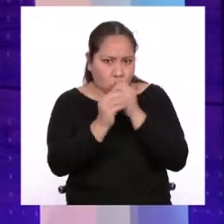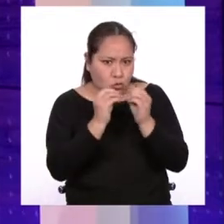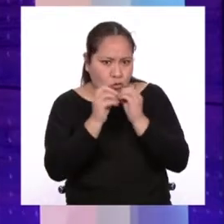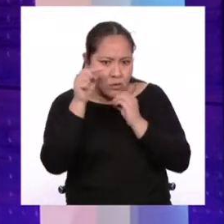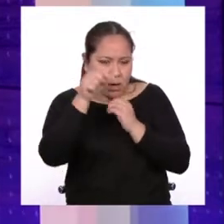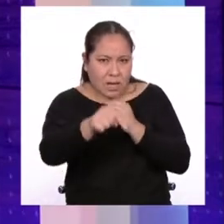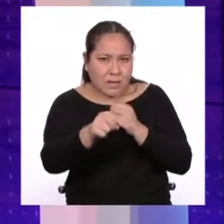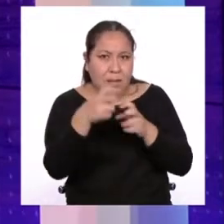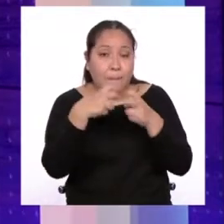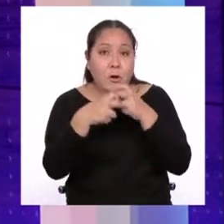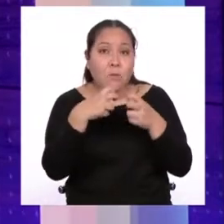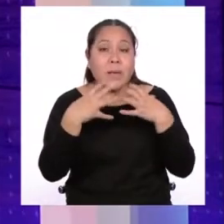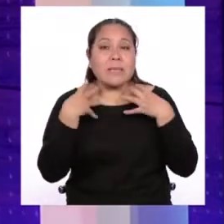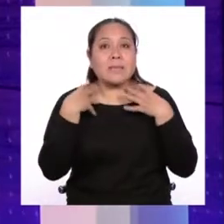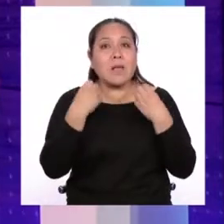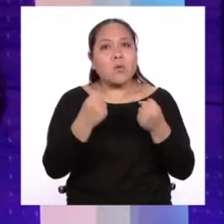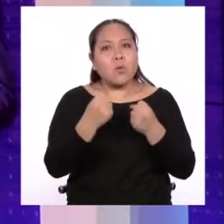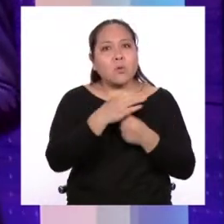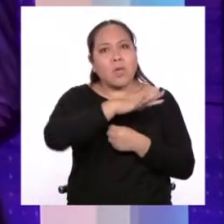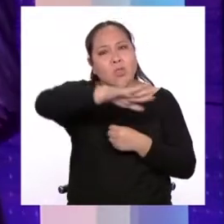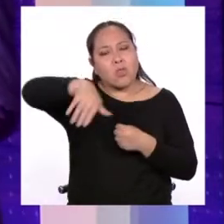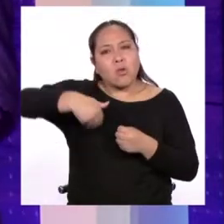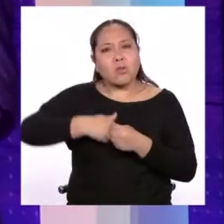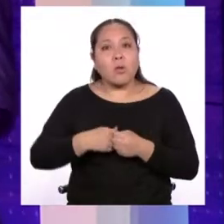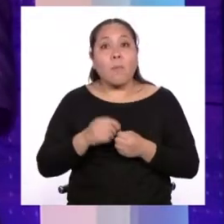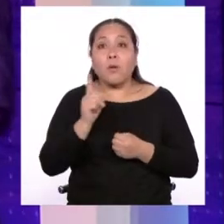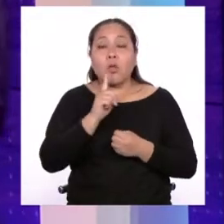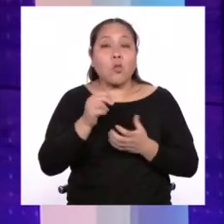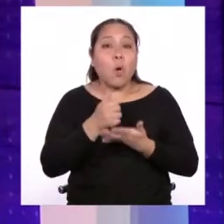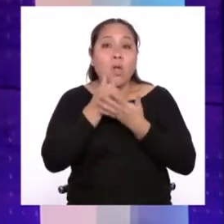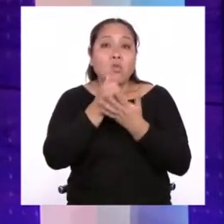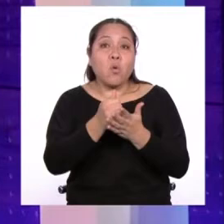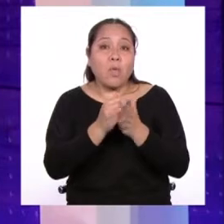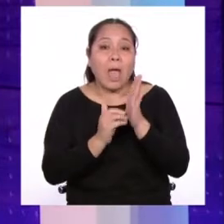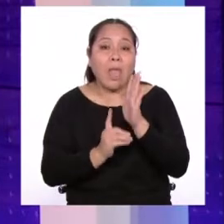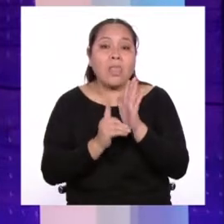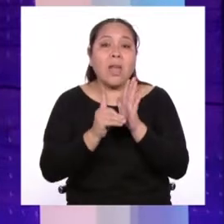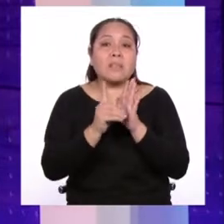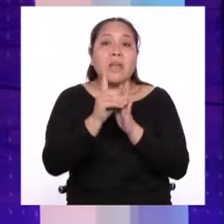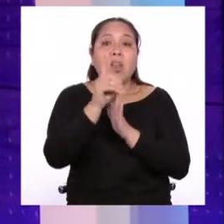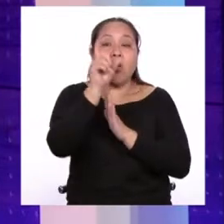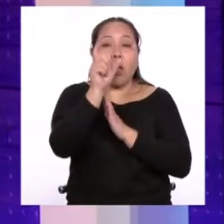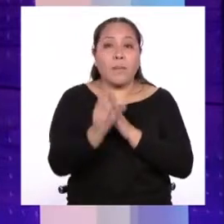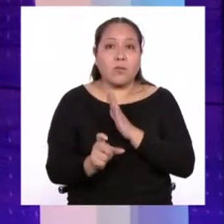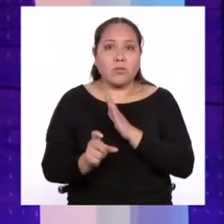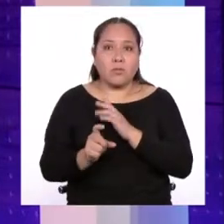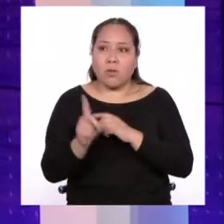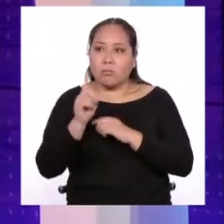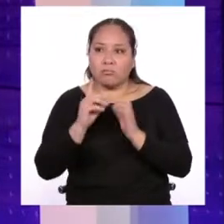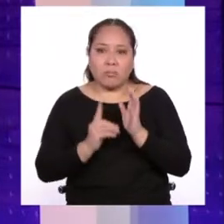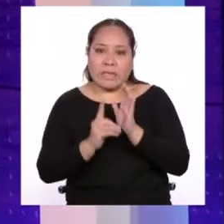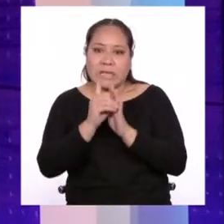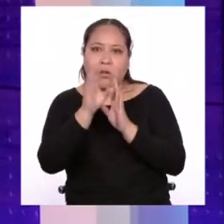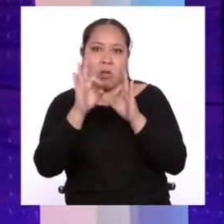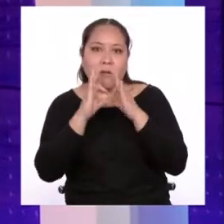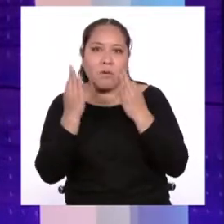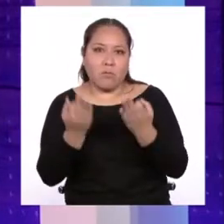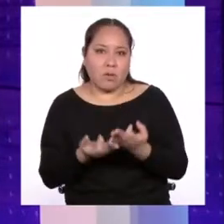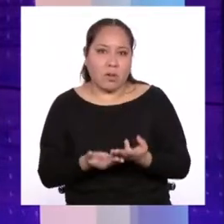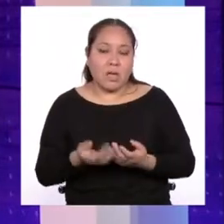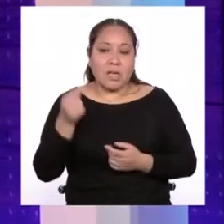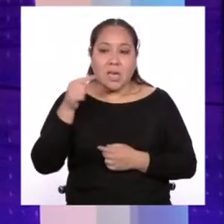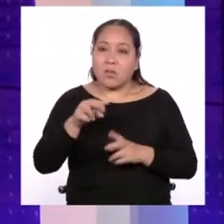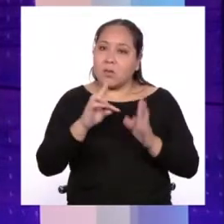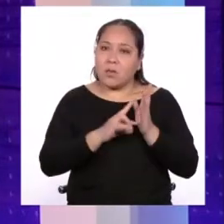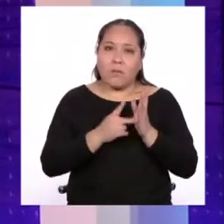Porque afecta el desarrollo de las personas, de las familias y por tanto, señores, el desarrollo